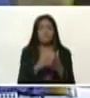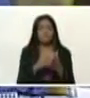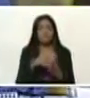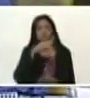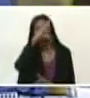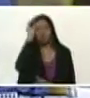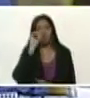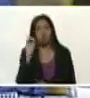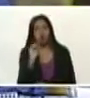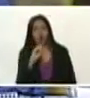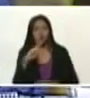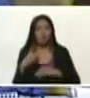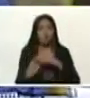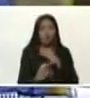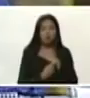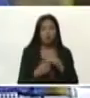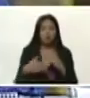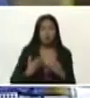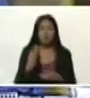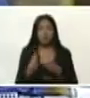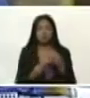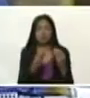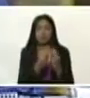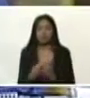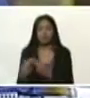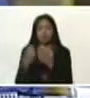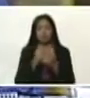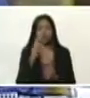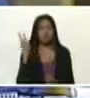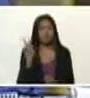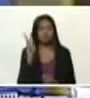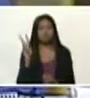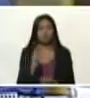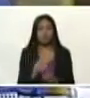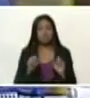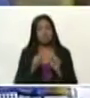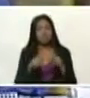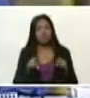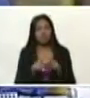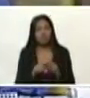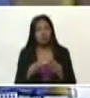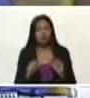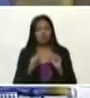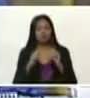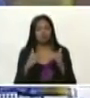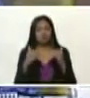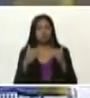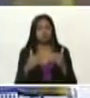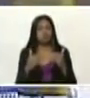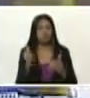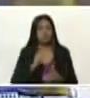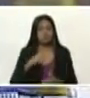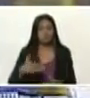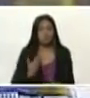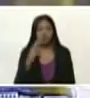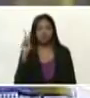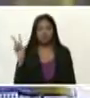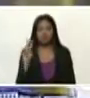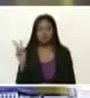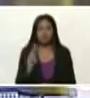ni mil Guaidó podrán con la economía de Venezuela y seguiremos adelante. ¡Sí se puede,